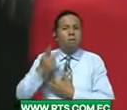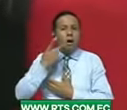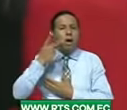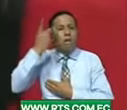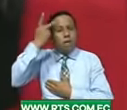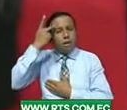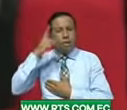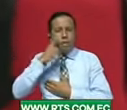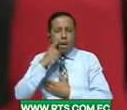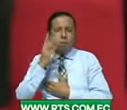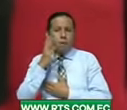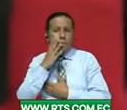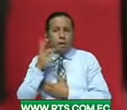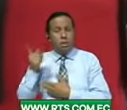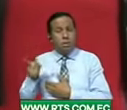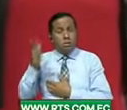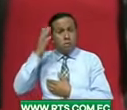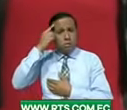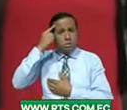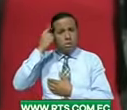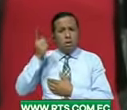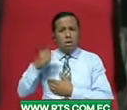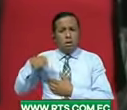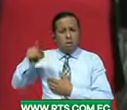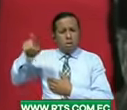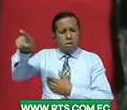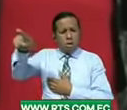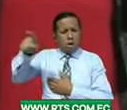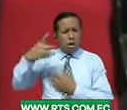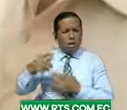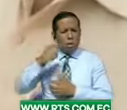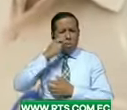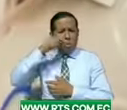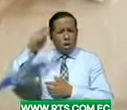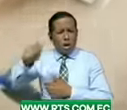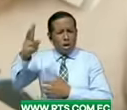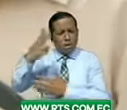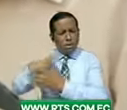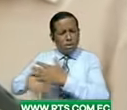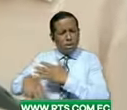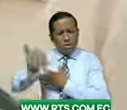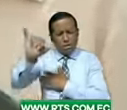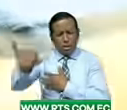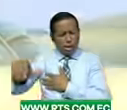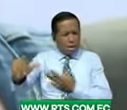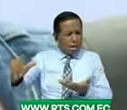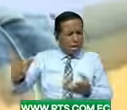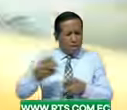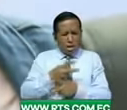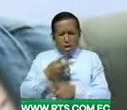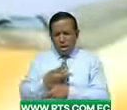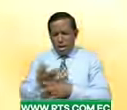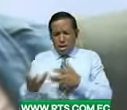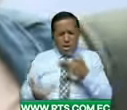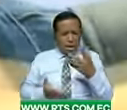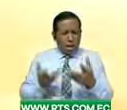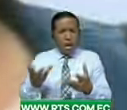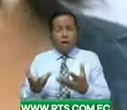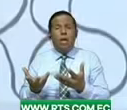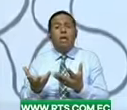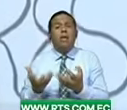saber que la vida de sus hijos está en peligro y la distancia es el peor enemigo para extenderles la mano y verles nuevamente junto